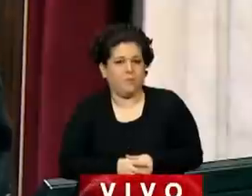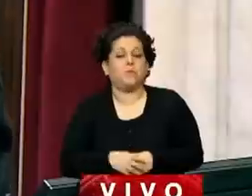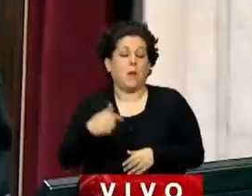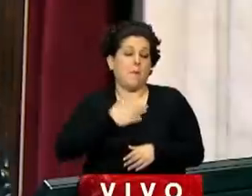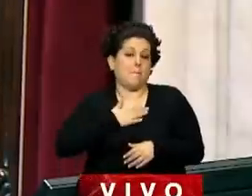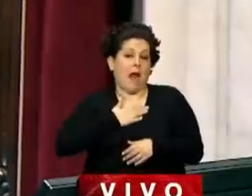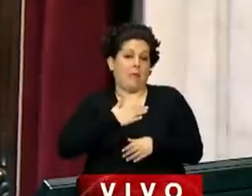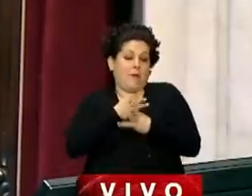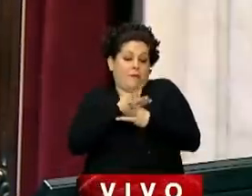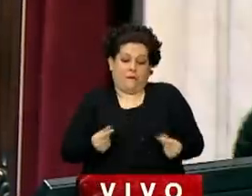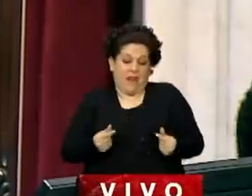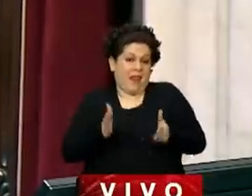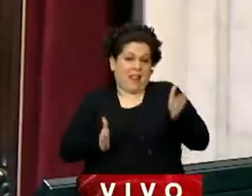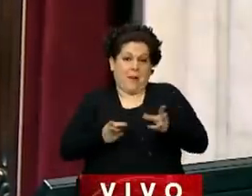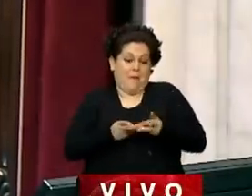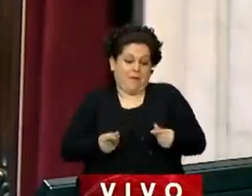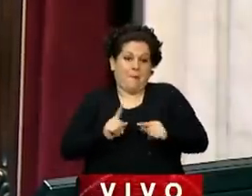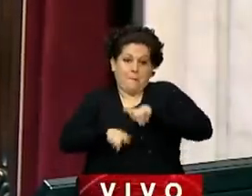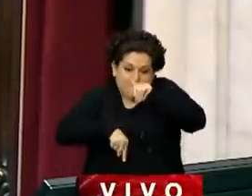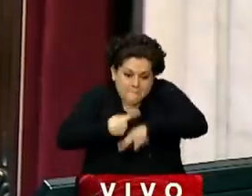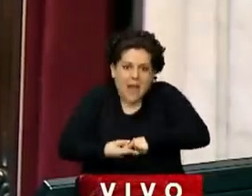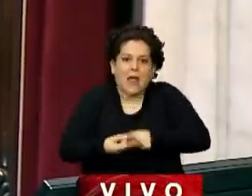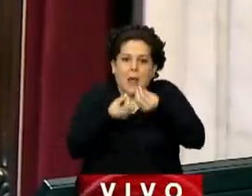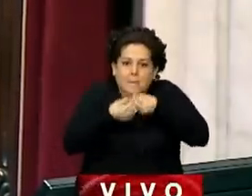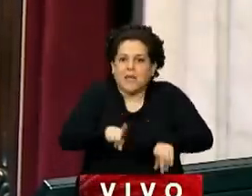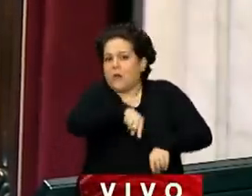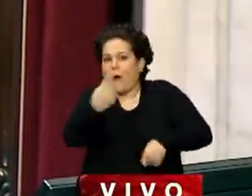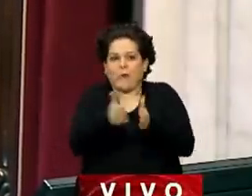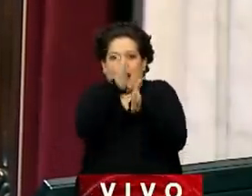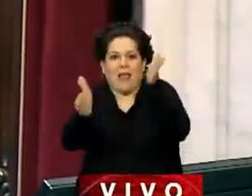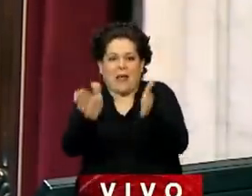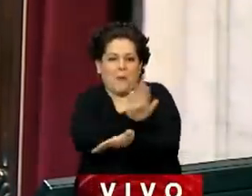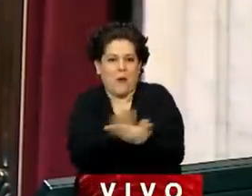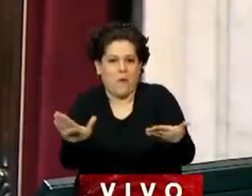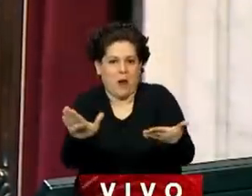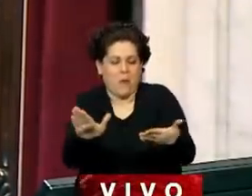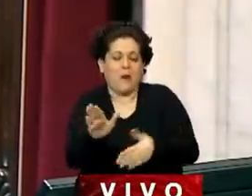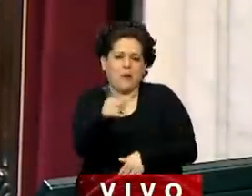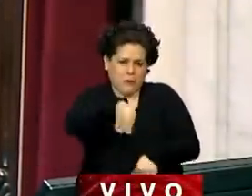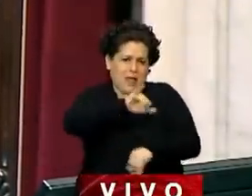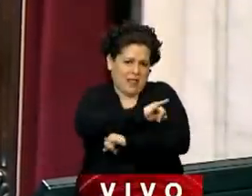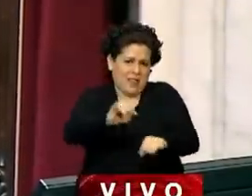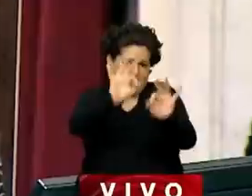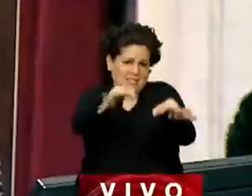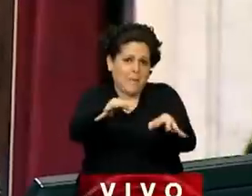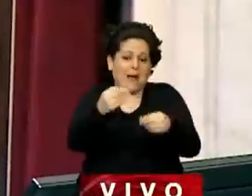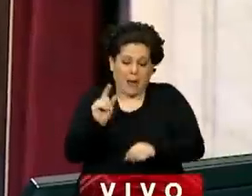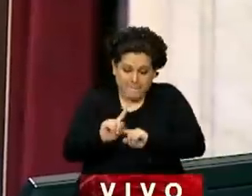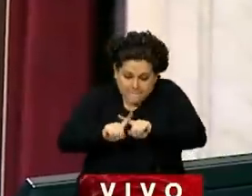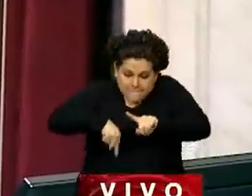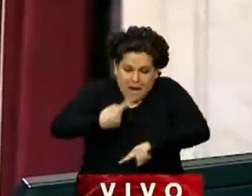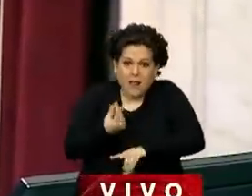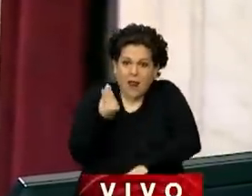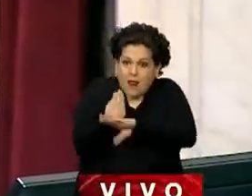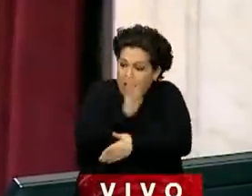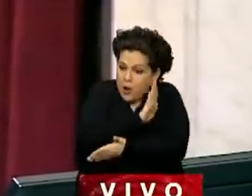mí y mañana empieza otra. Y sepan que desde mañana, en esa nueva etapa